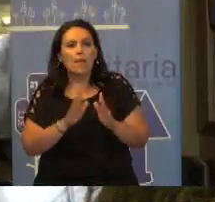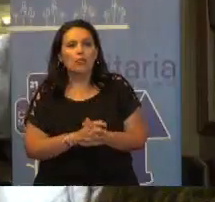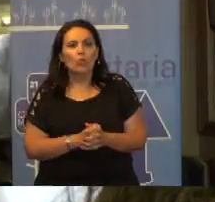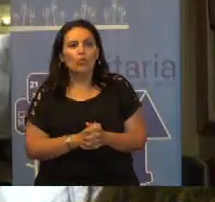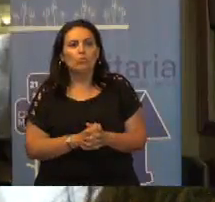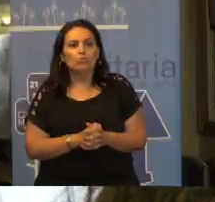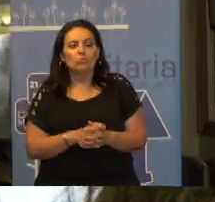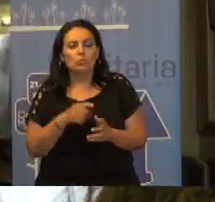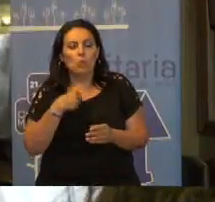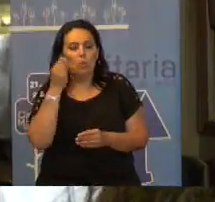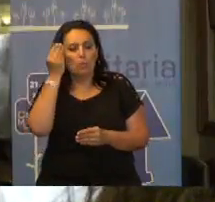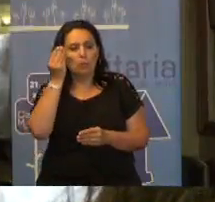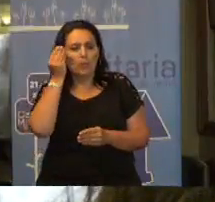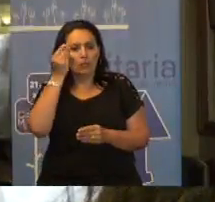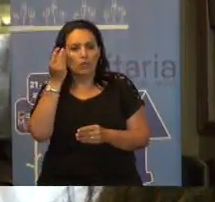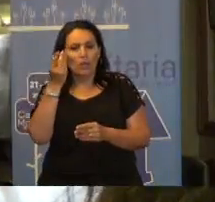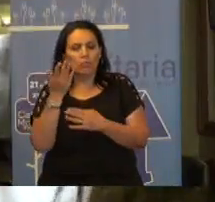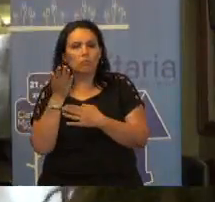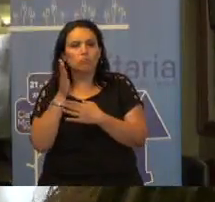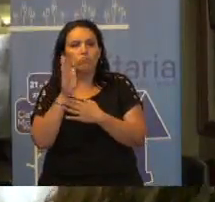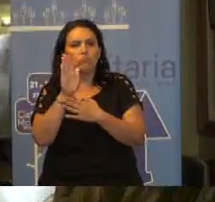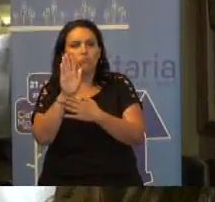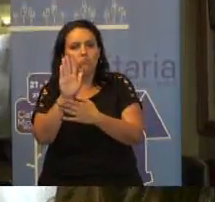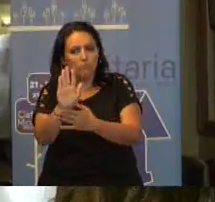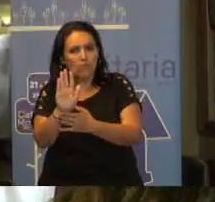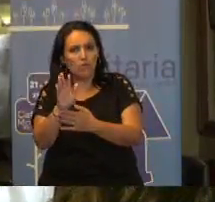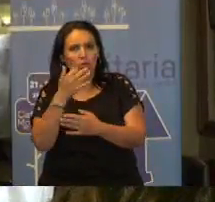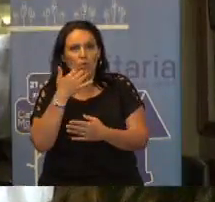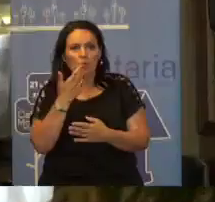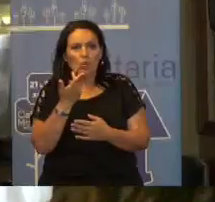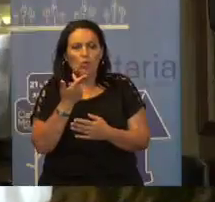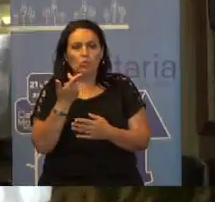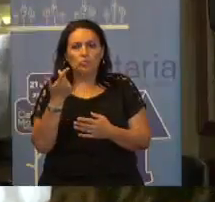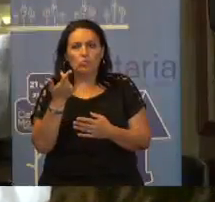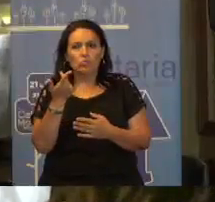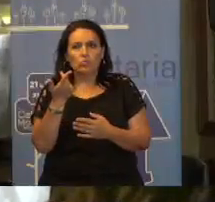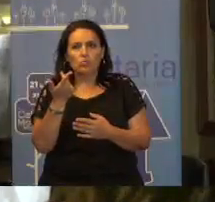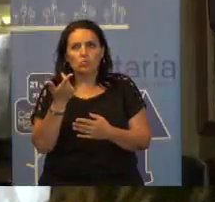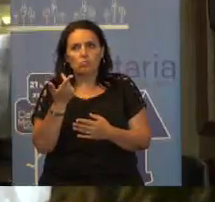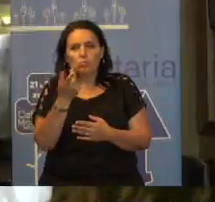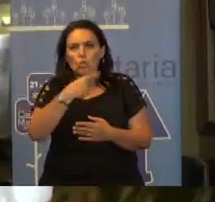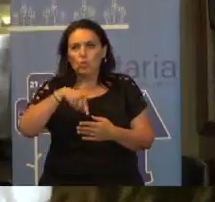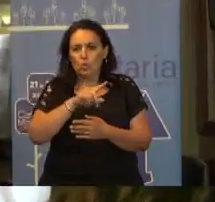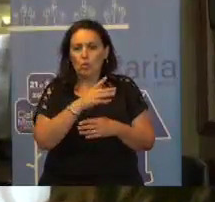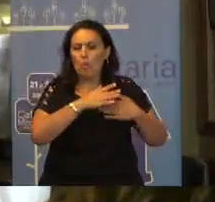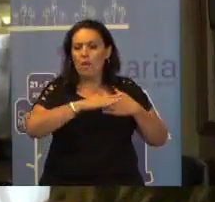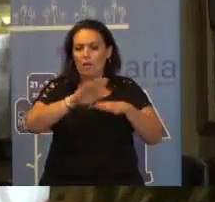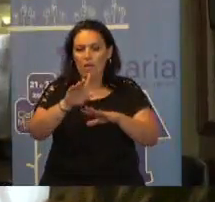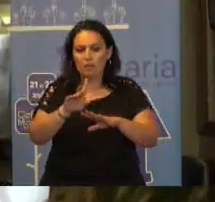se poida xerar, desde o punto programático, desde as mareas, tamén podemos aportar